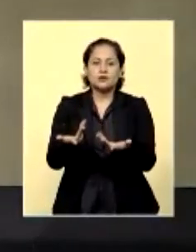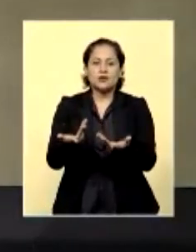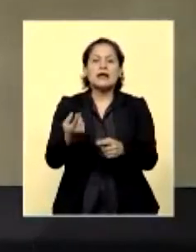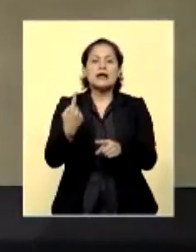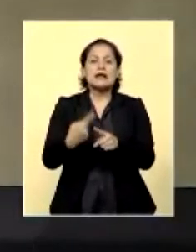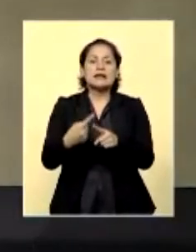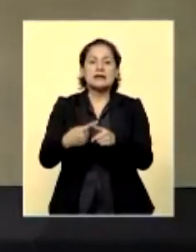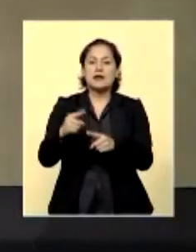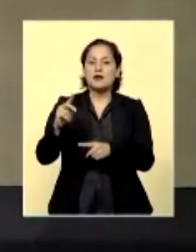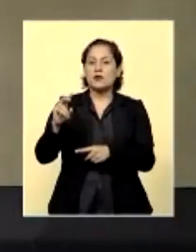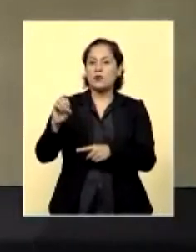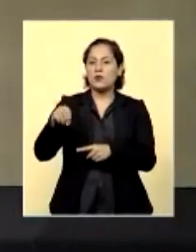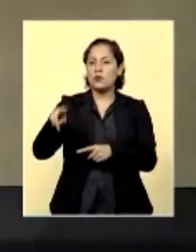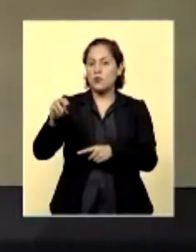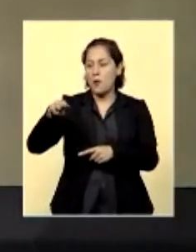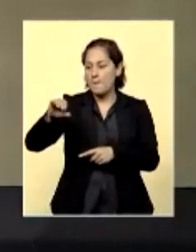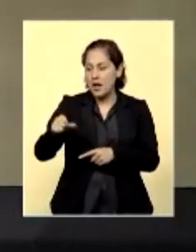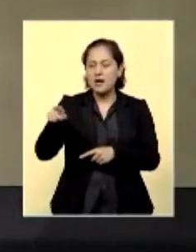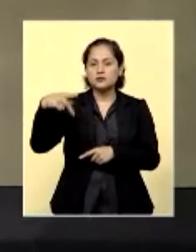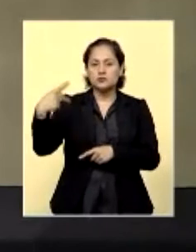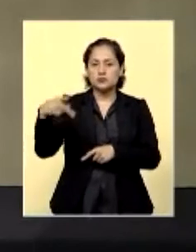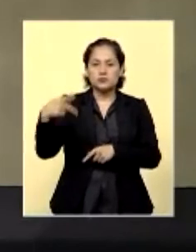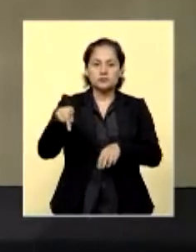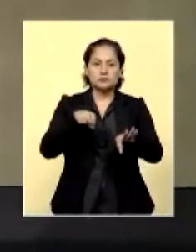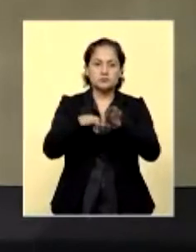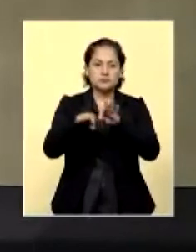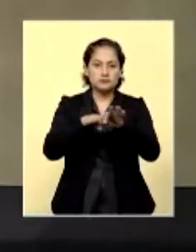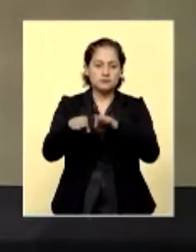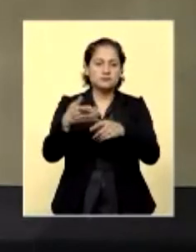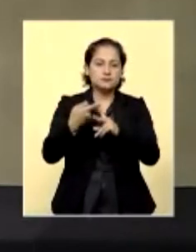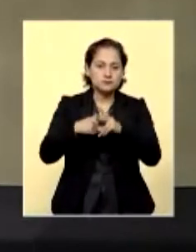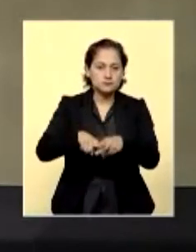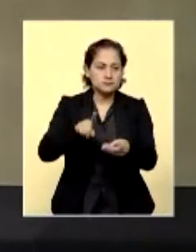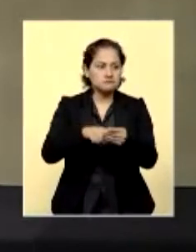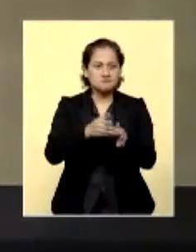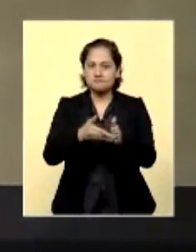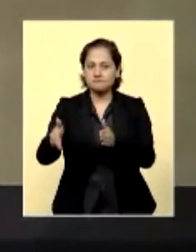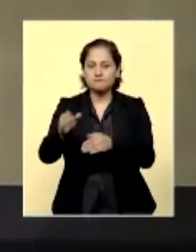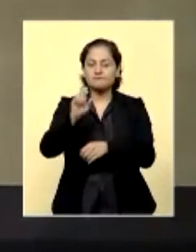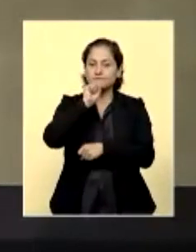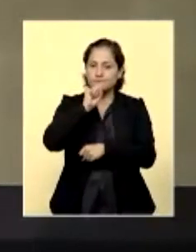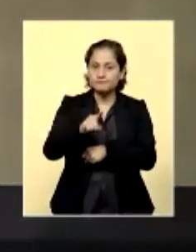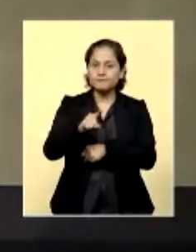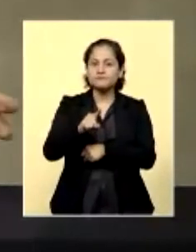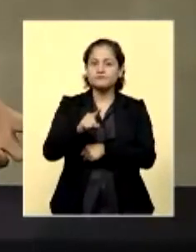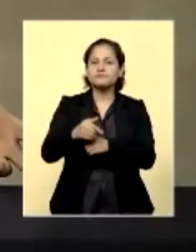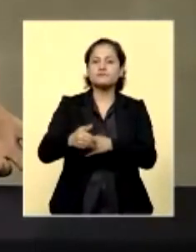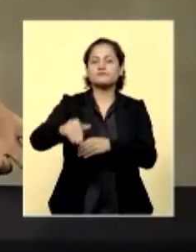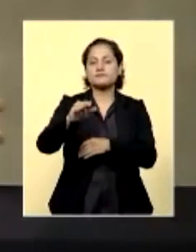las actividades de PNUMA y las actividades de la Comisión y las del, y donde empiezan las de